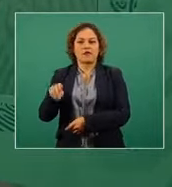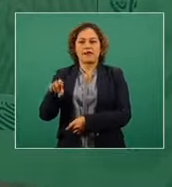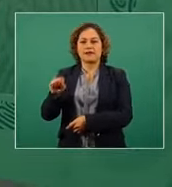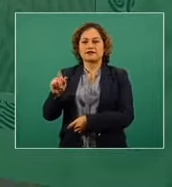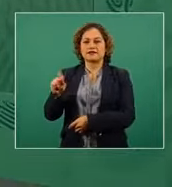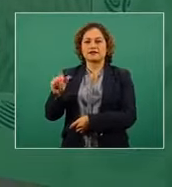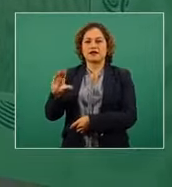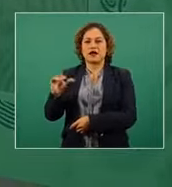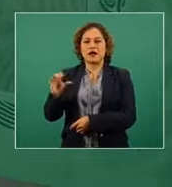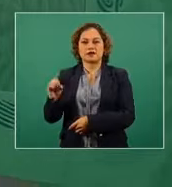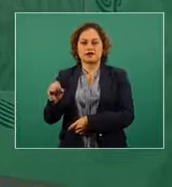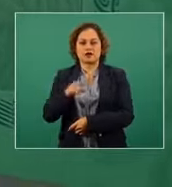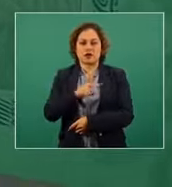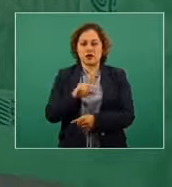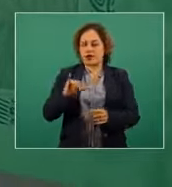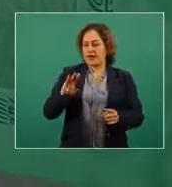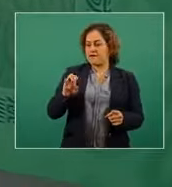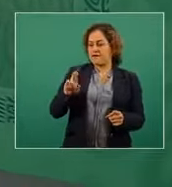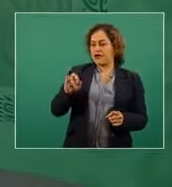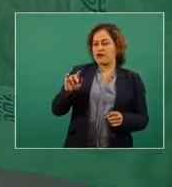Primero va Iberdrola,